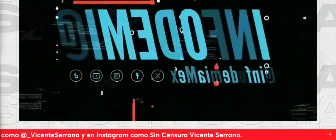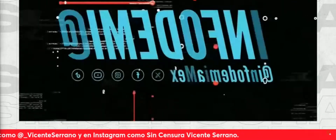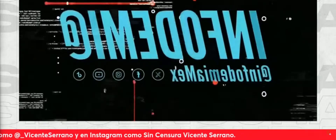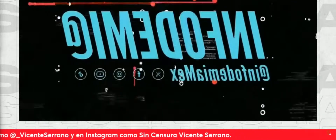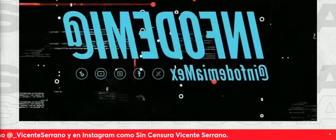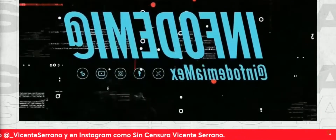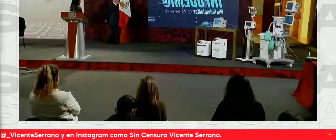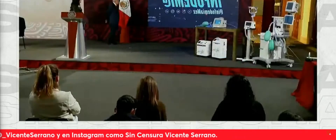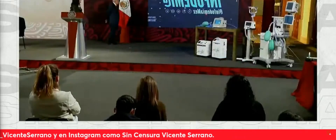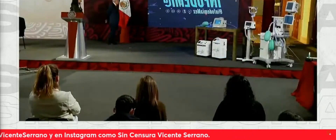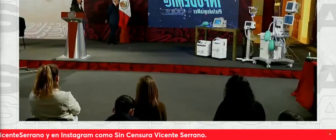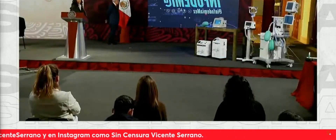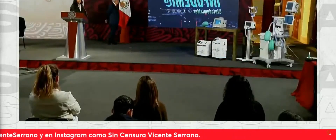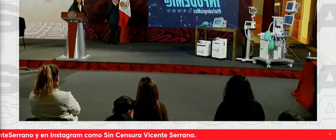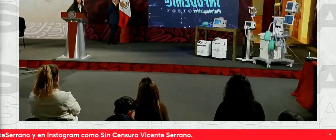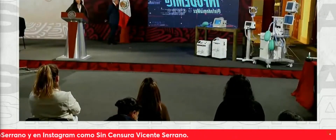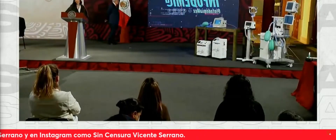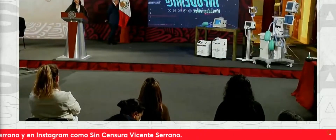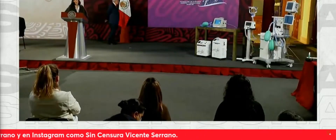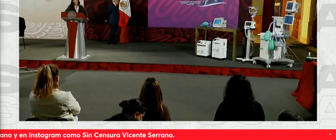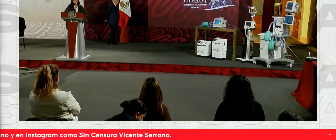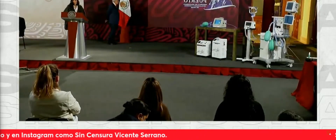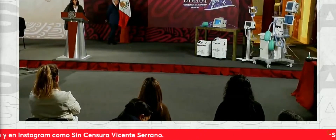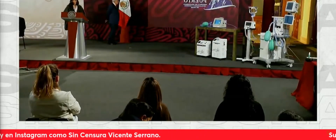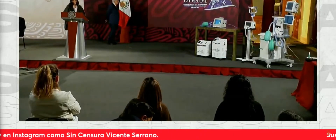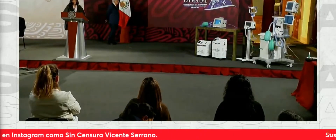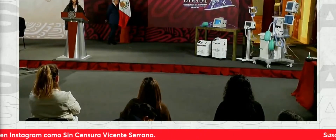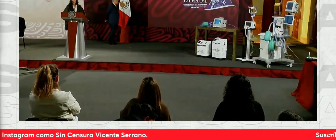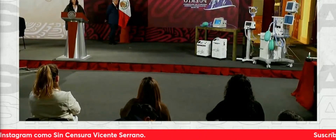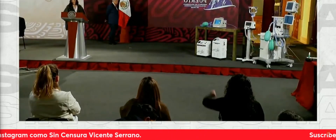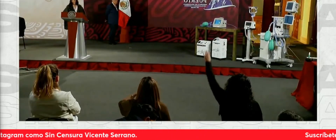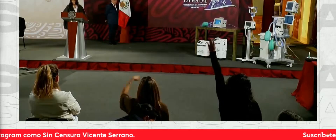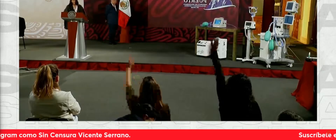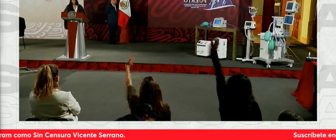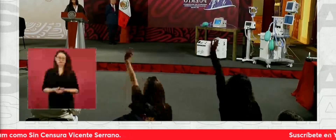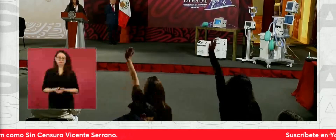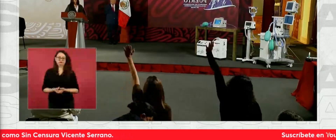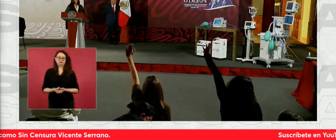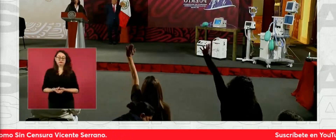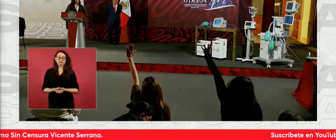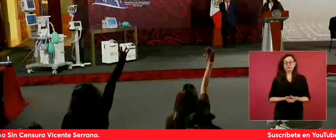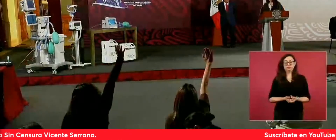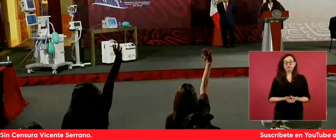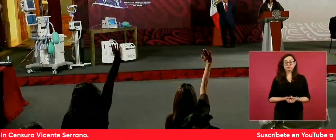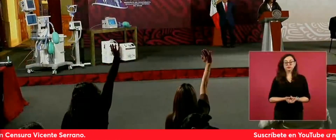de su gobierno. Infodemia. Es cuanto, señor presidente. Gracias a todos. Buen día.